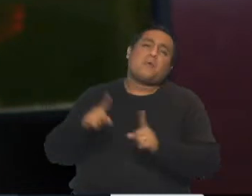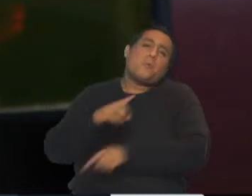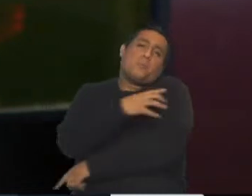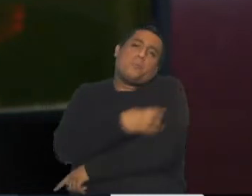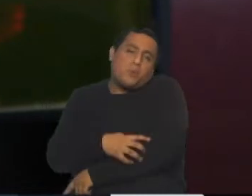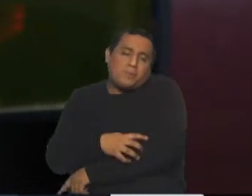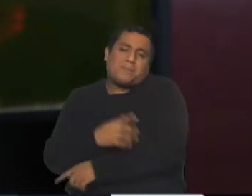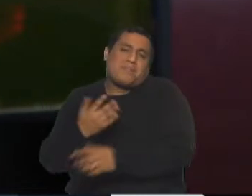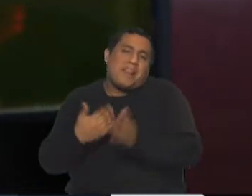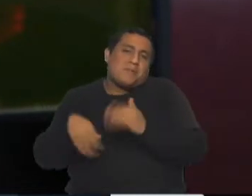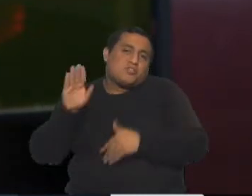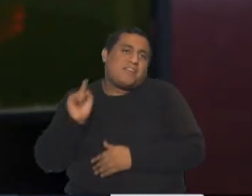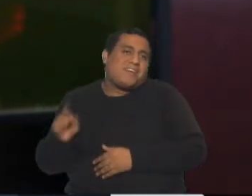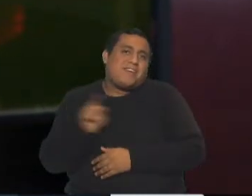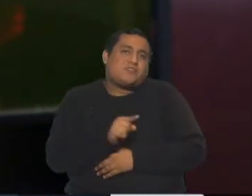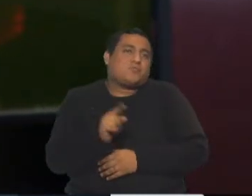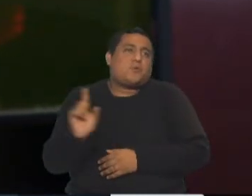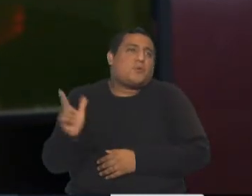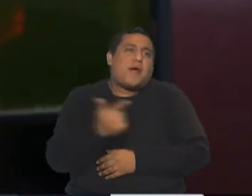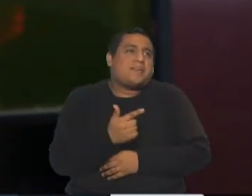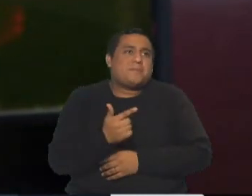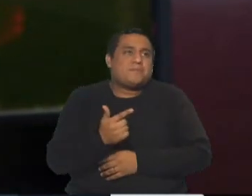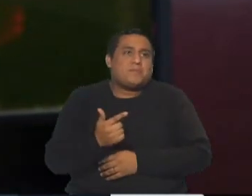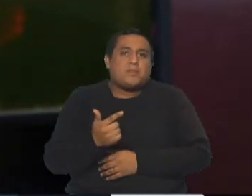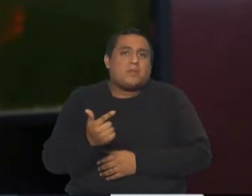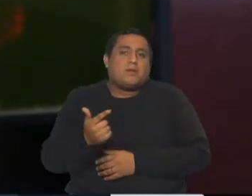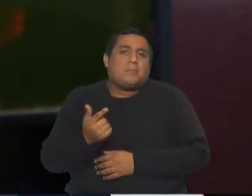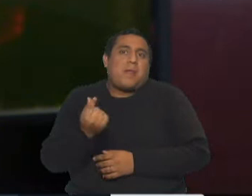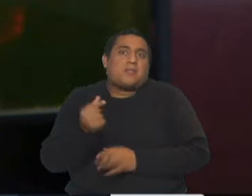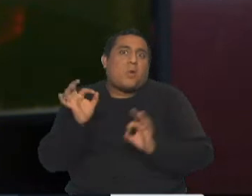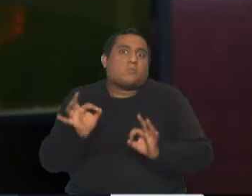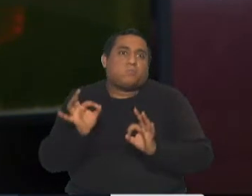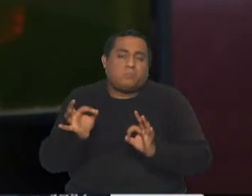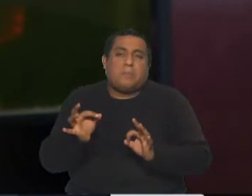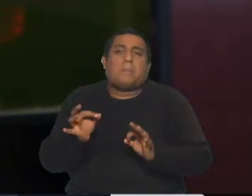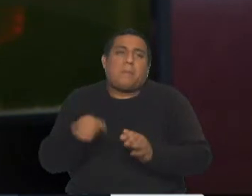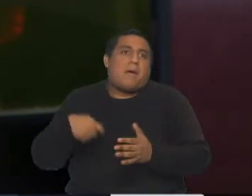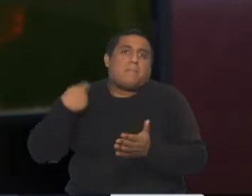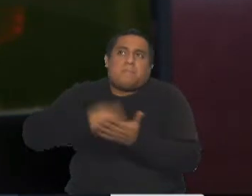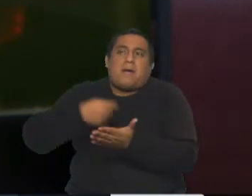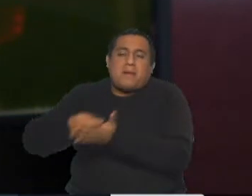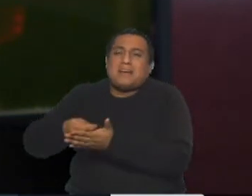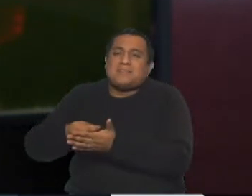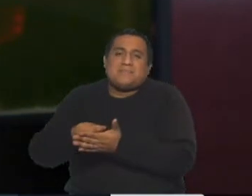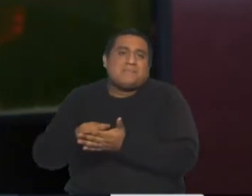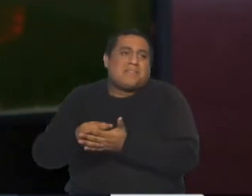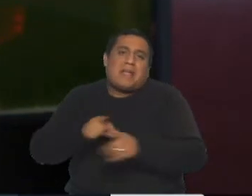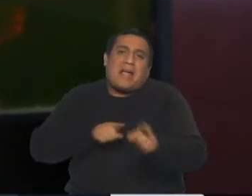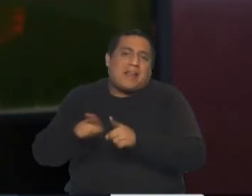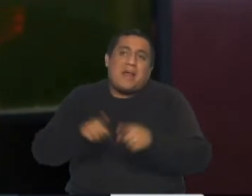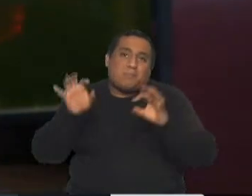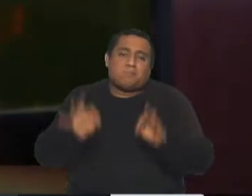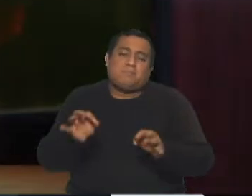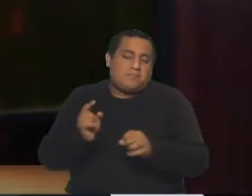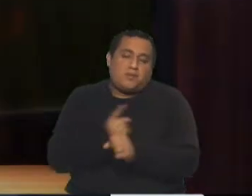la mayoría no cuentan con, digamos, con el solvente económico como para poder realizar una carrera como